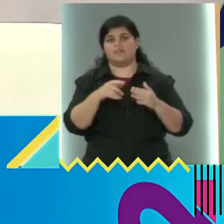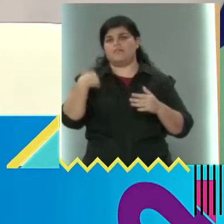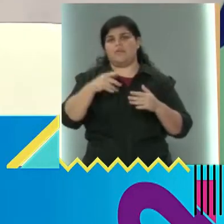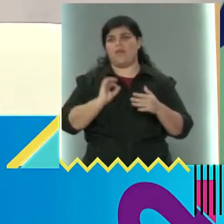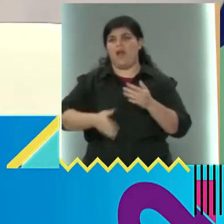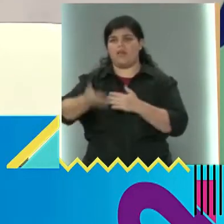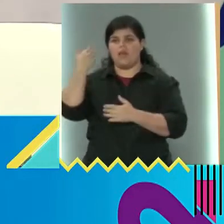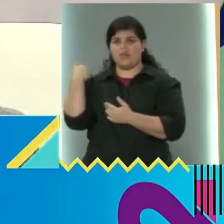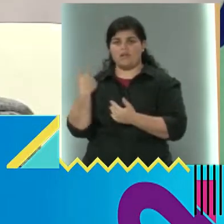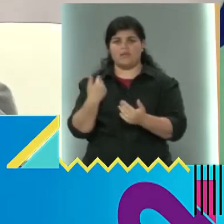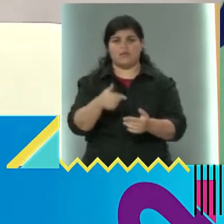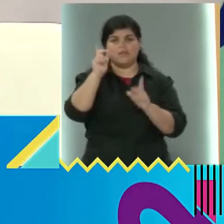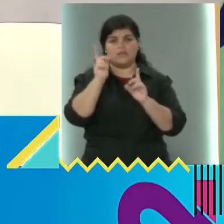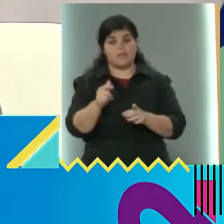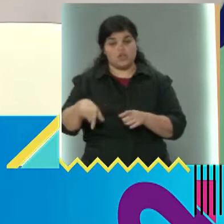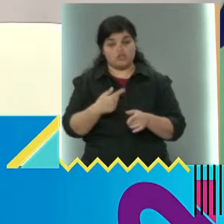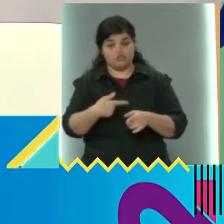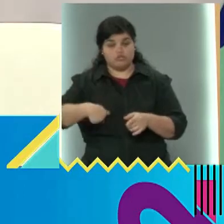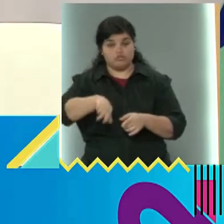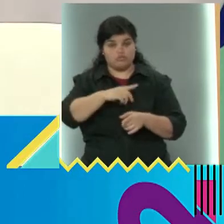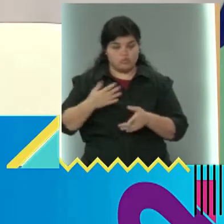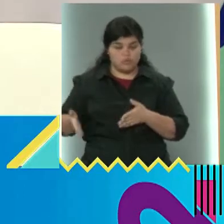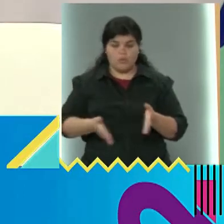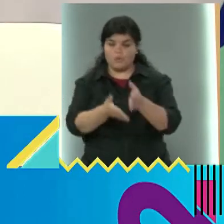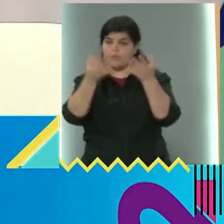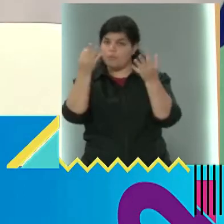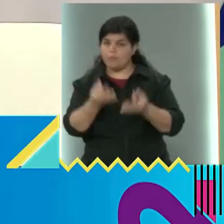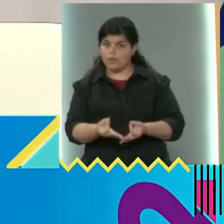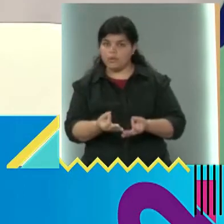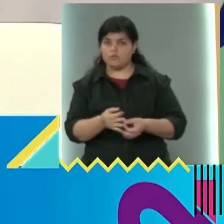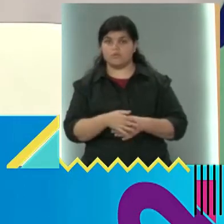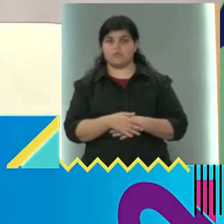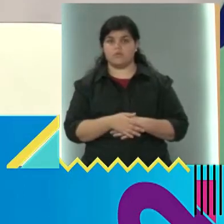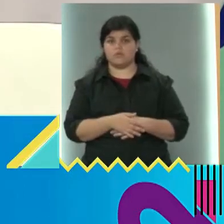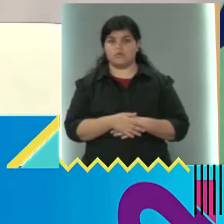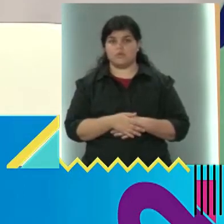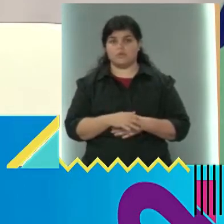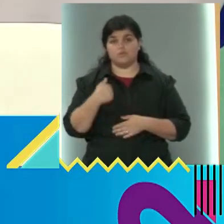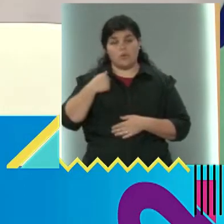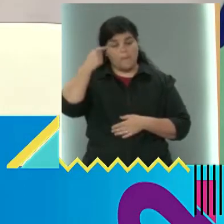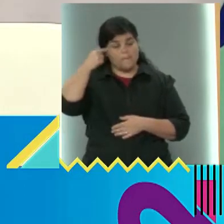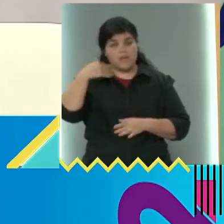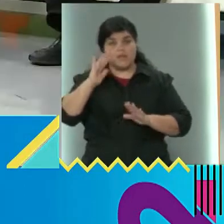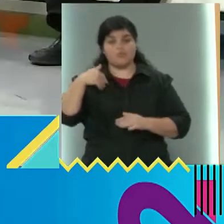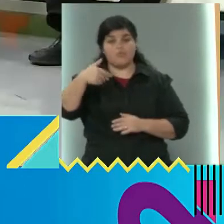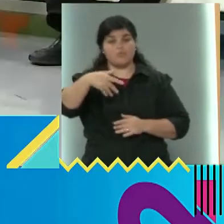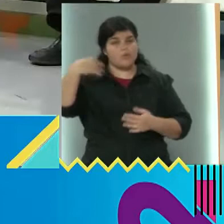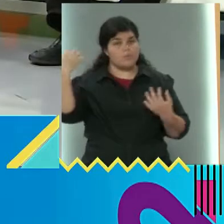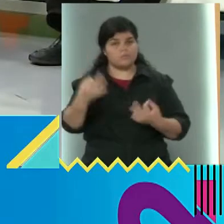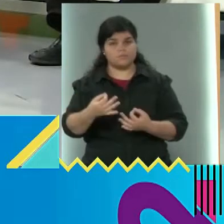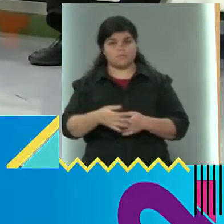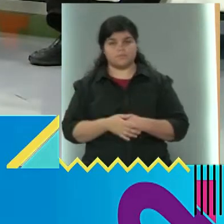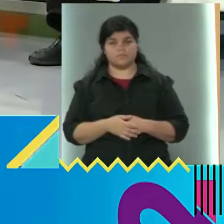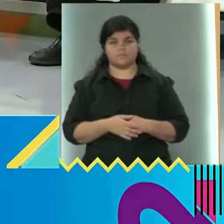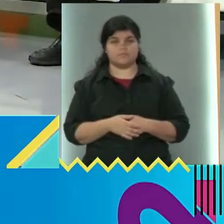años. Así que me parece que estamos encaminados en algo que mi visión es que va a dar buenos frutos. Bien, bueno,